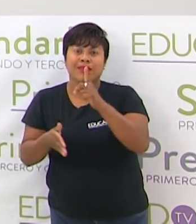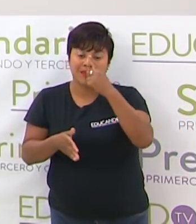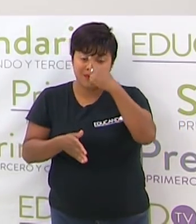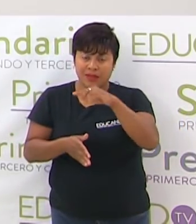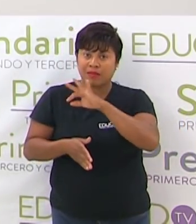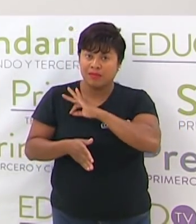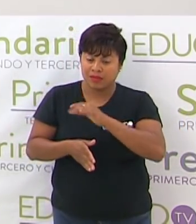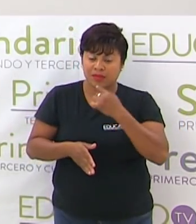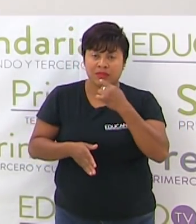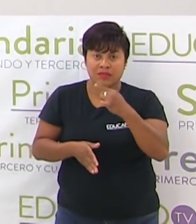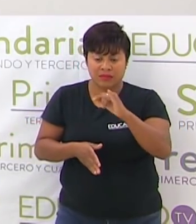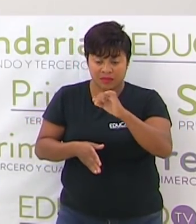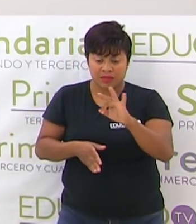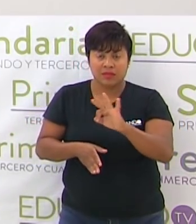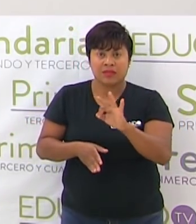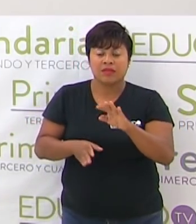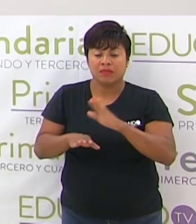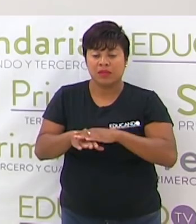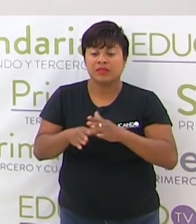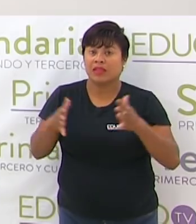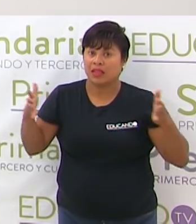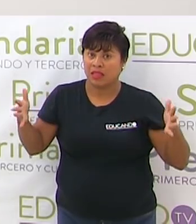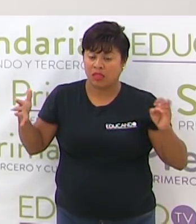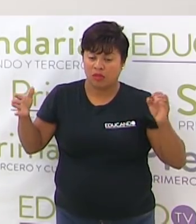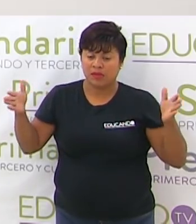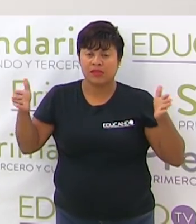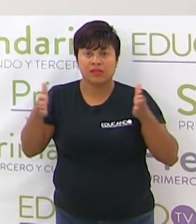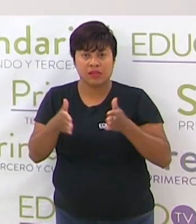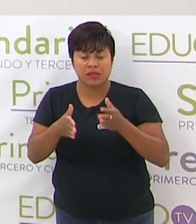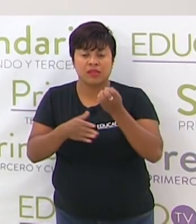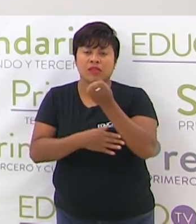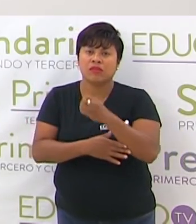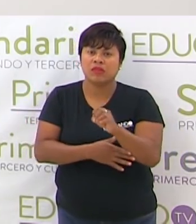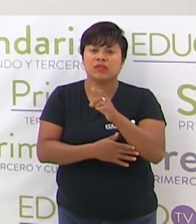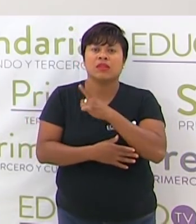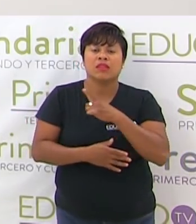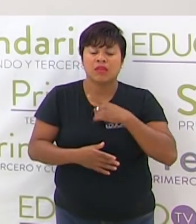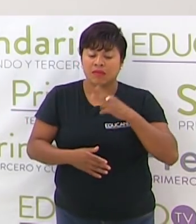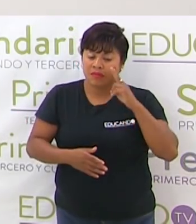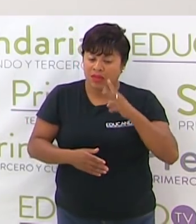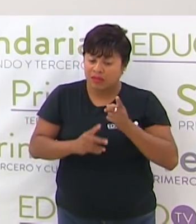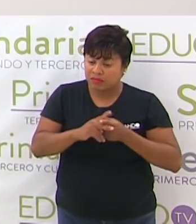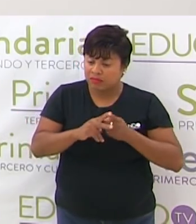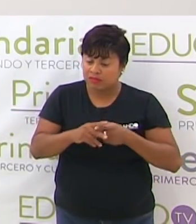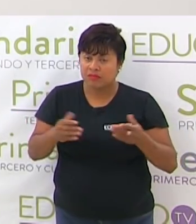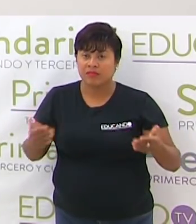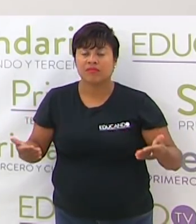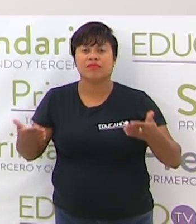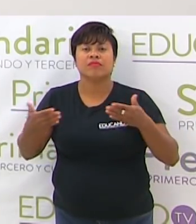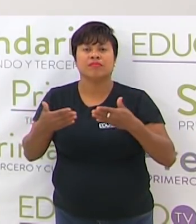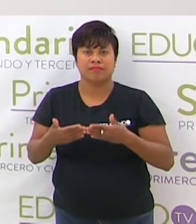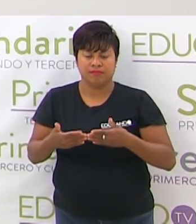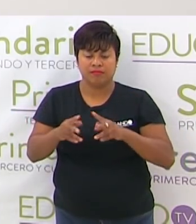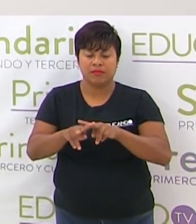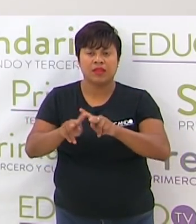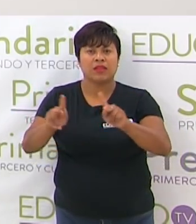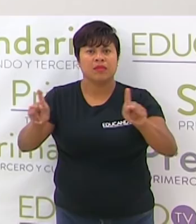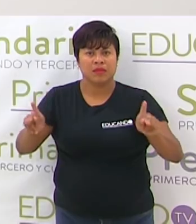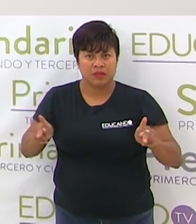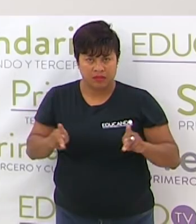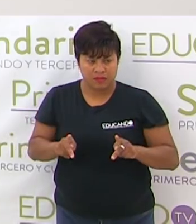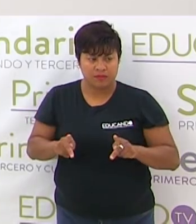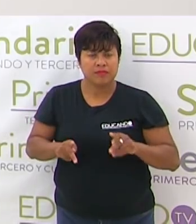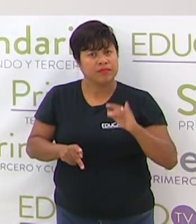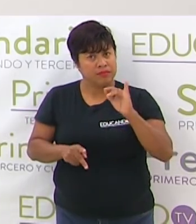Pero para poder decir si es más grande o es más chica, forzosamente tengo que comparar el perímetro,